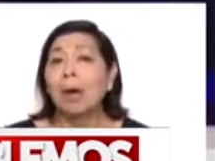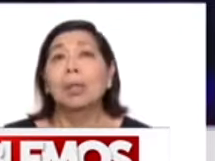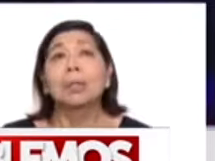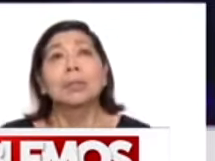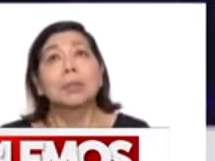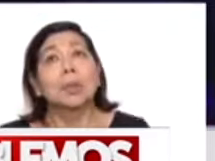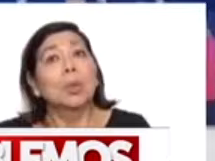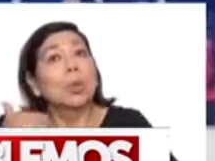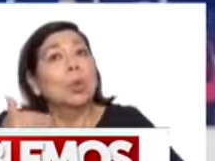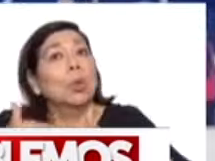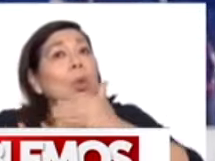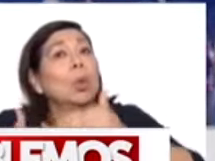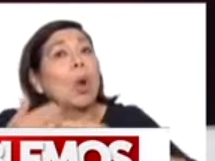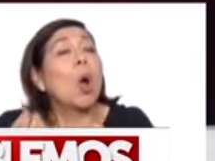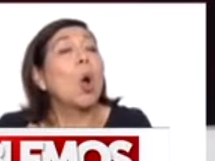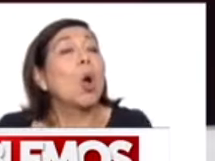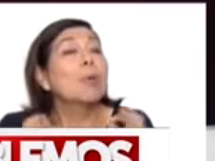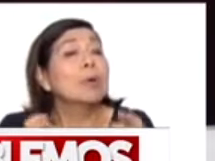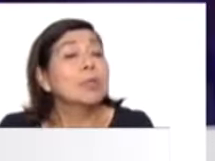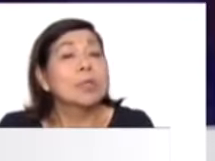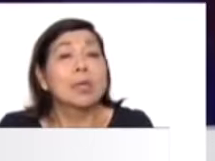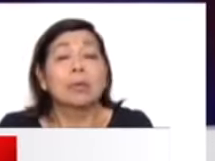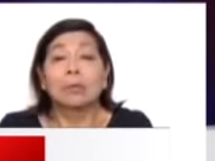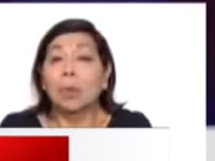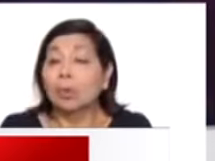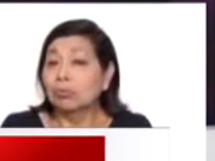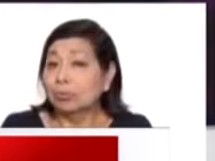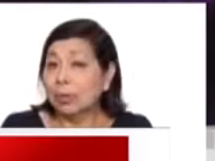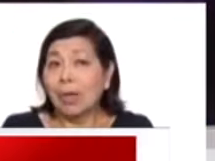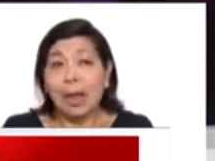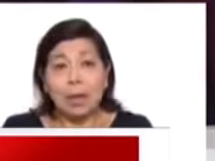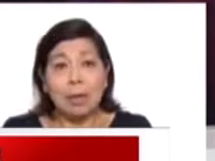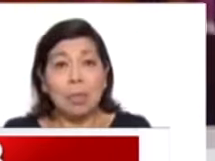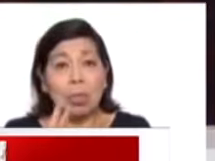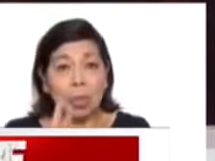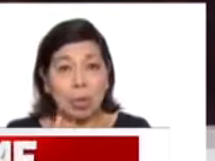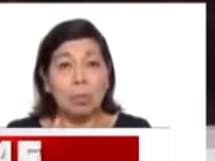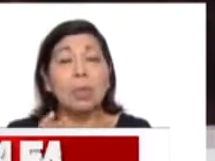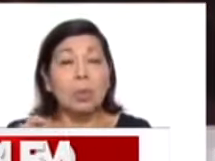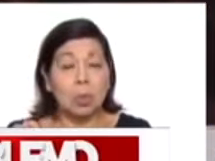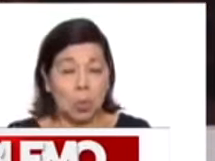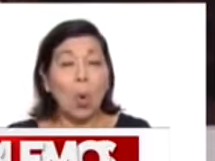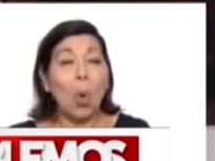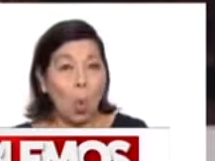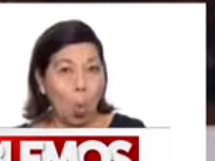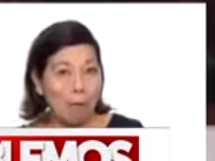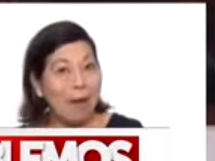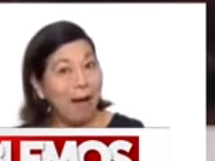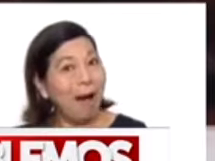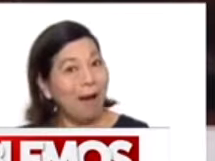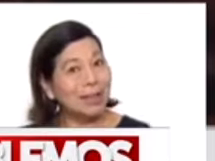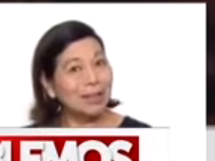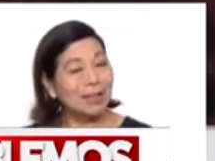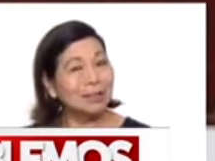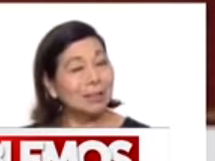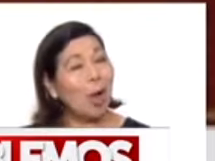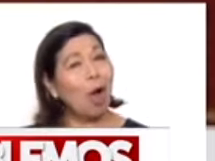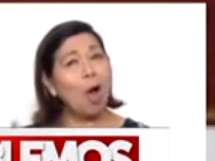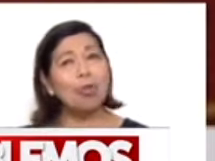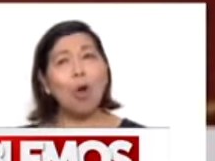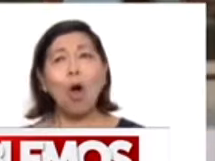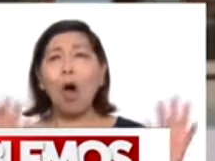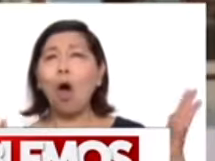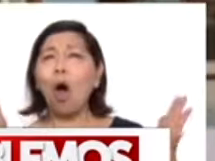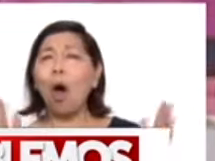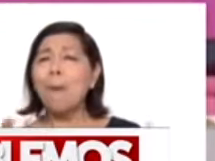genera esperanza. Si en los Juegos Panamericanos Lima 2019 llenamos las tribunas y